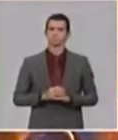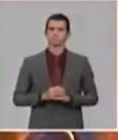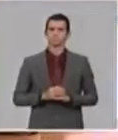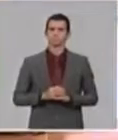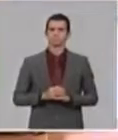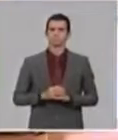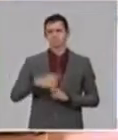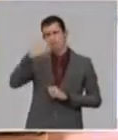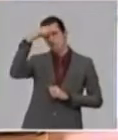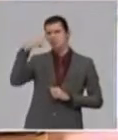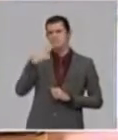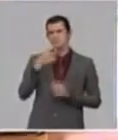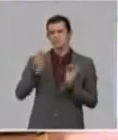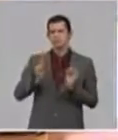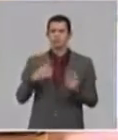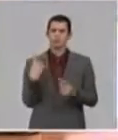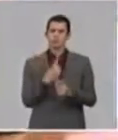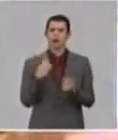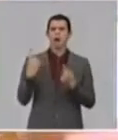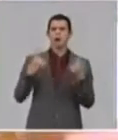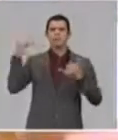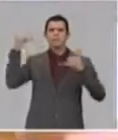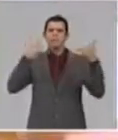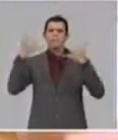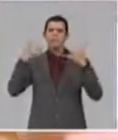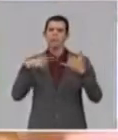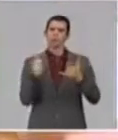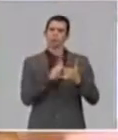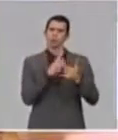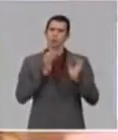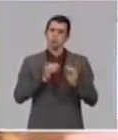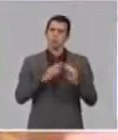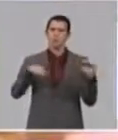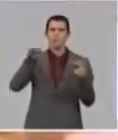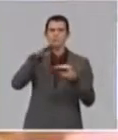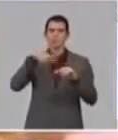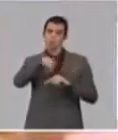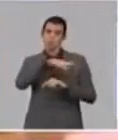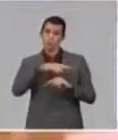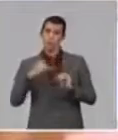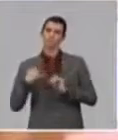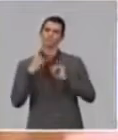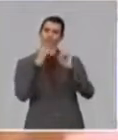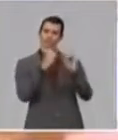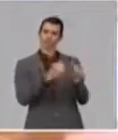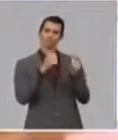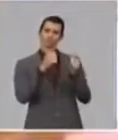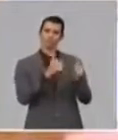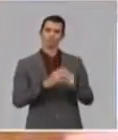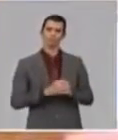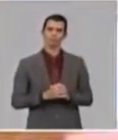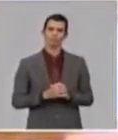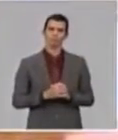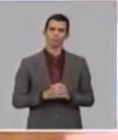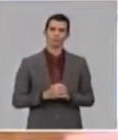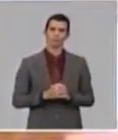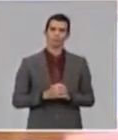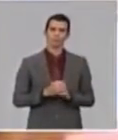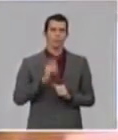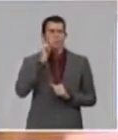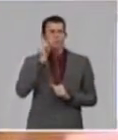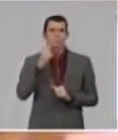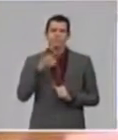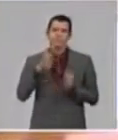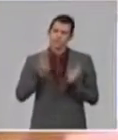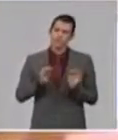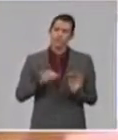manera, realmente, yo no digo que no las personas no puedan quejarse, no puedan criticar, pero la mejor forma de resolver el problema que tienen es dando